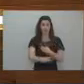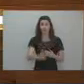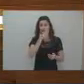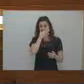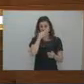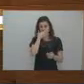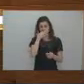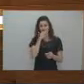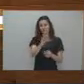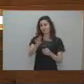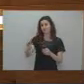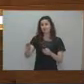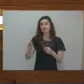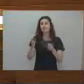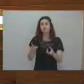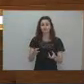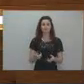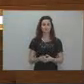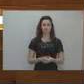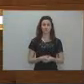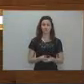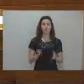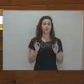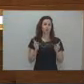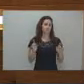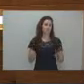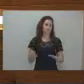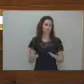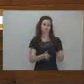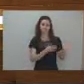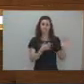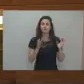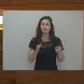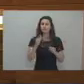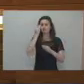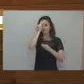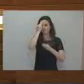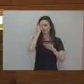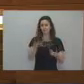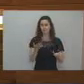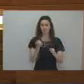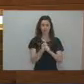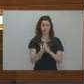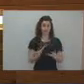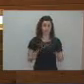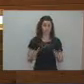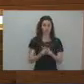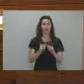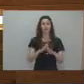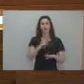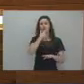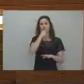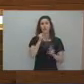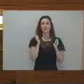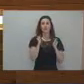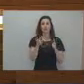mucho sentido dirigirse a otras. Pero, en todo caso, sí que pensamos que ese trabajo común podría facilitar las cosas para